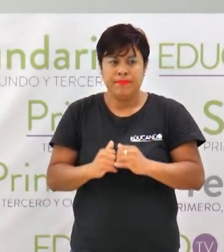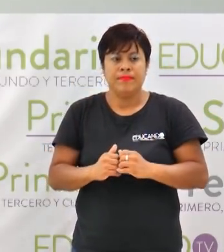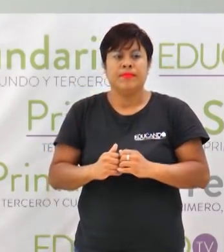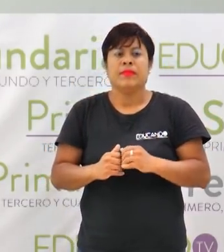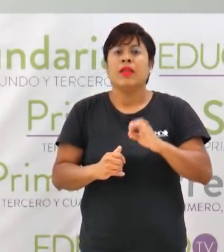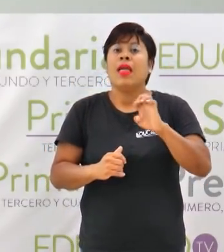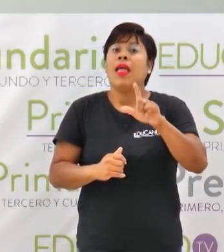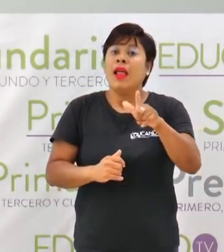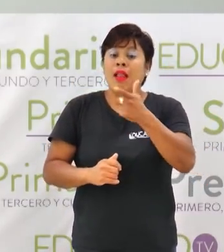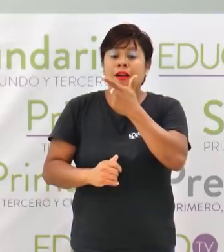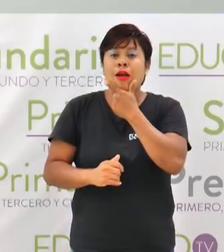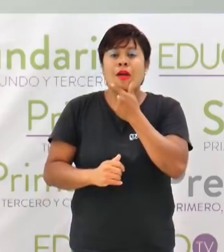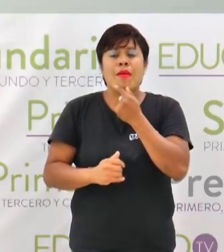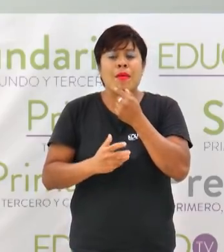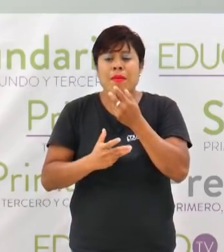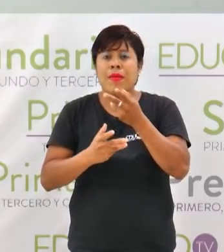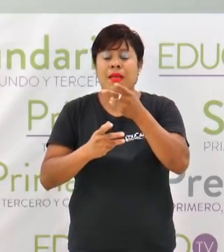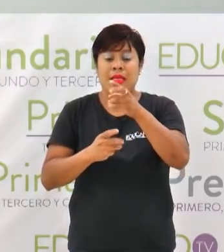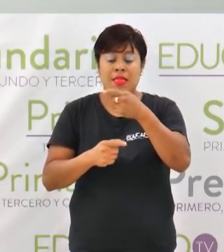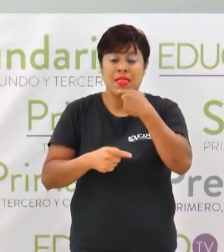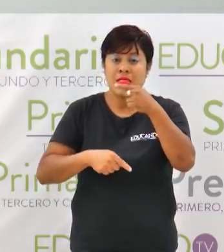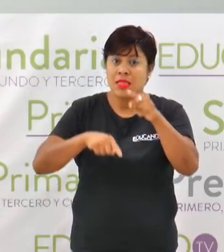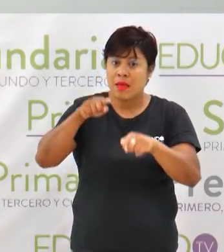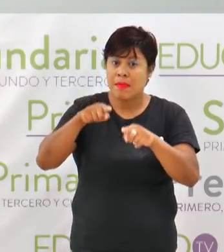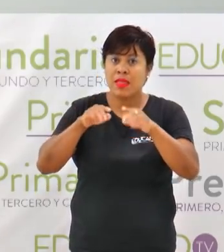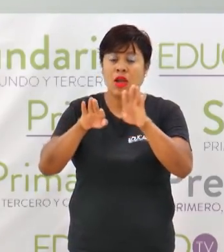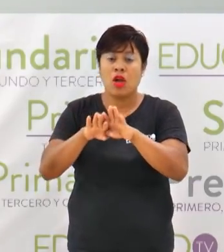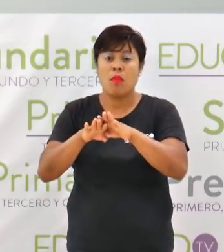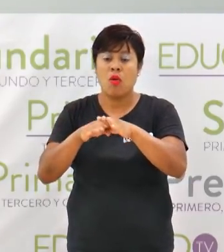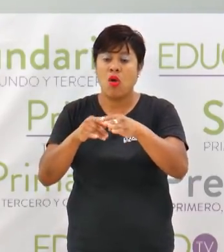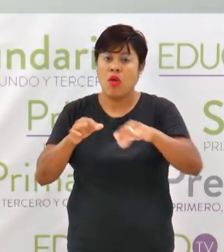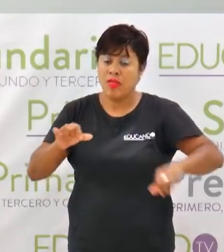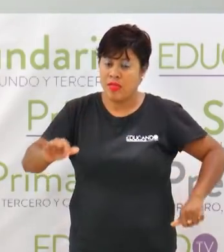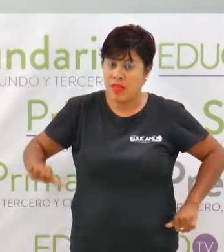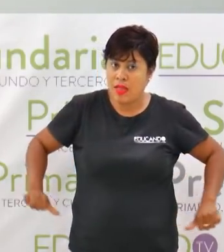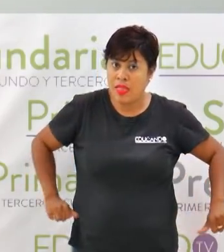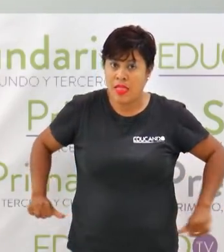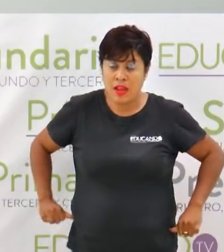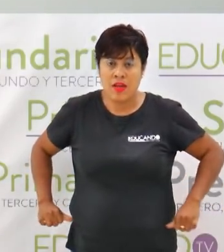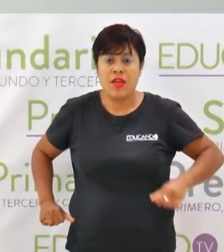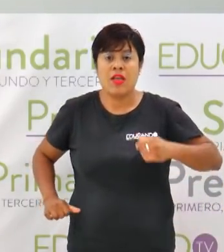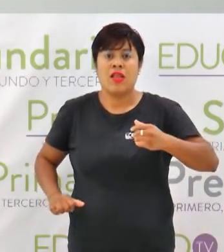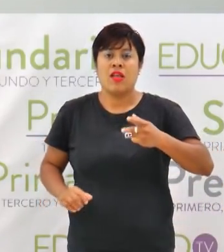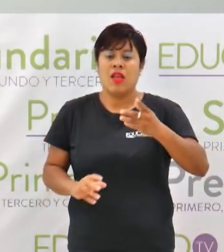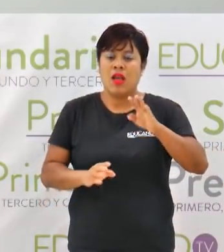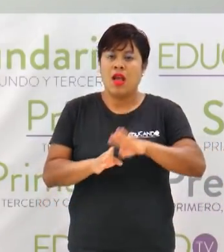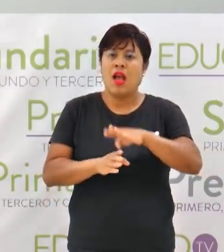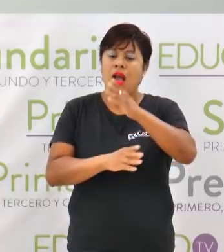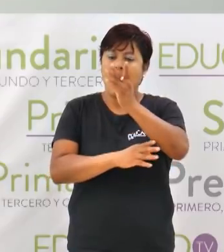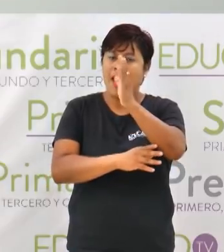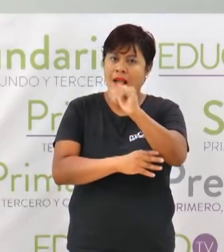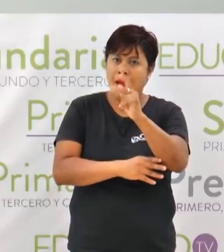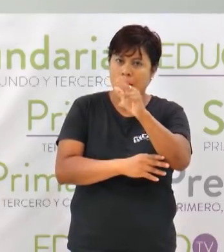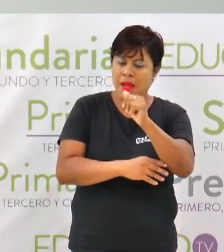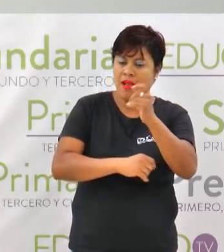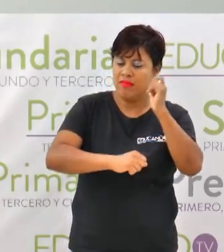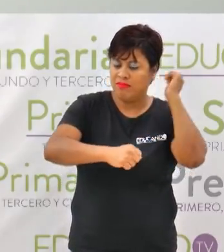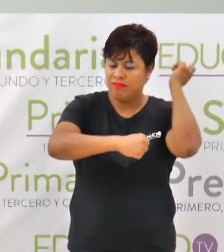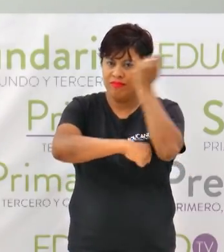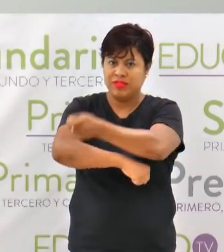siguiente. El poeta defendía su obra a capa y espada.